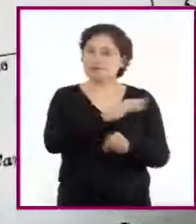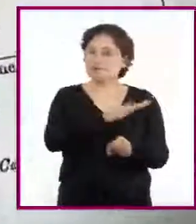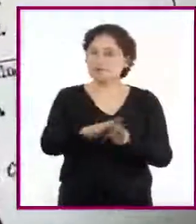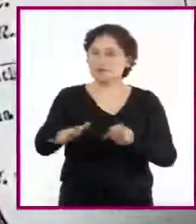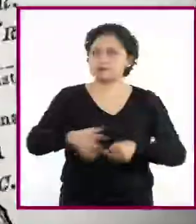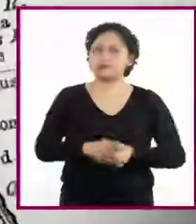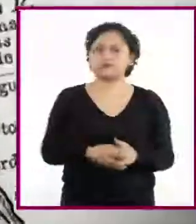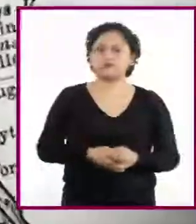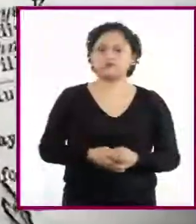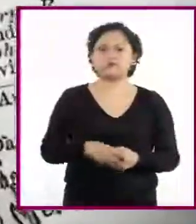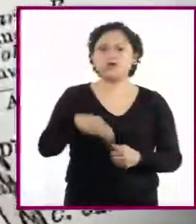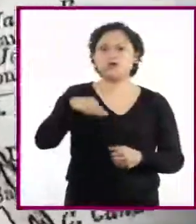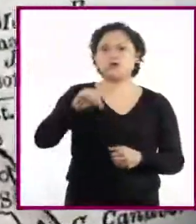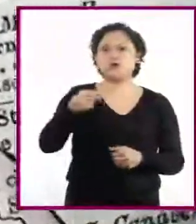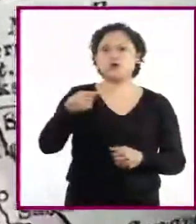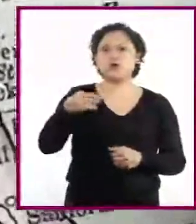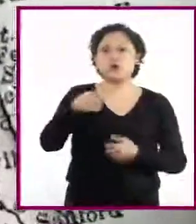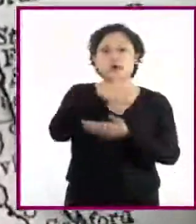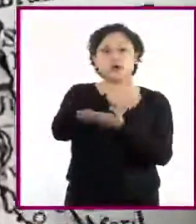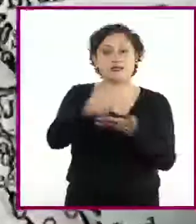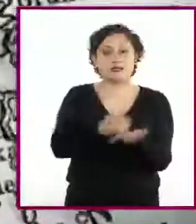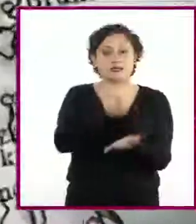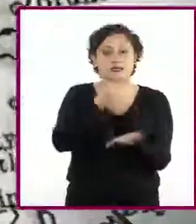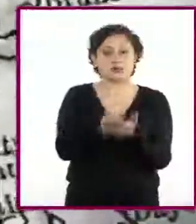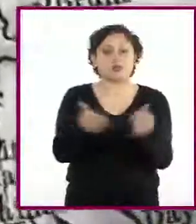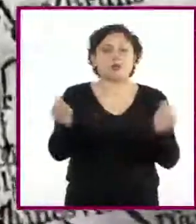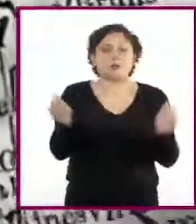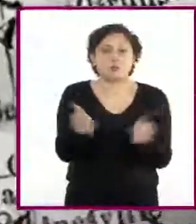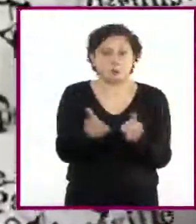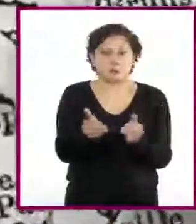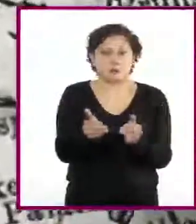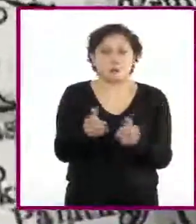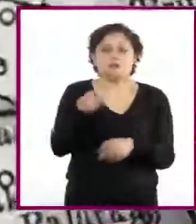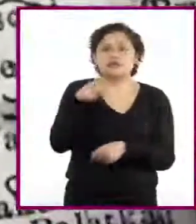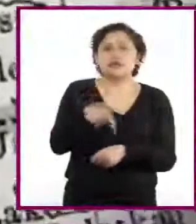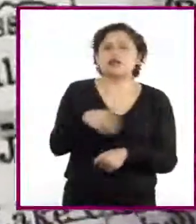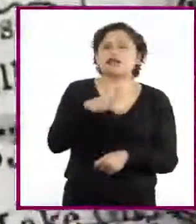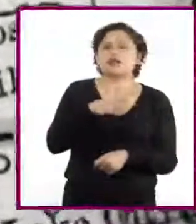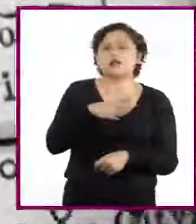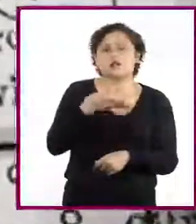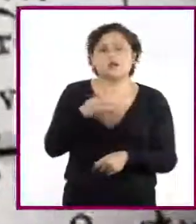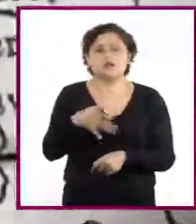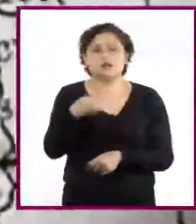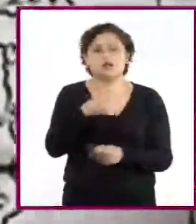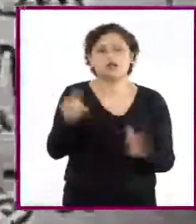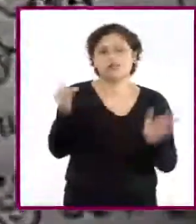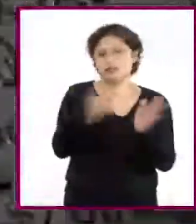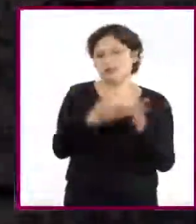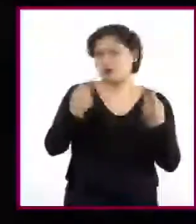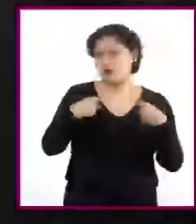Montgomery seguía siendo una ciudad relativamente pequeña. Tenía algo más de 100.000 habitantes.